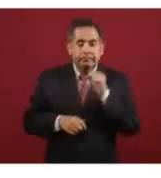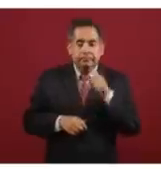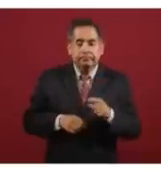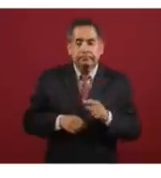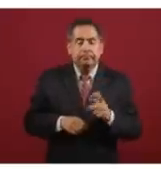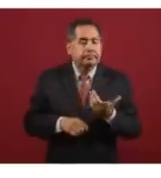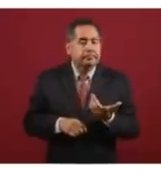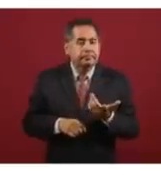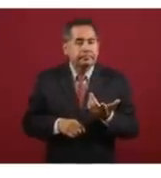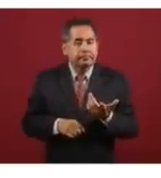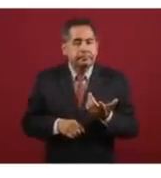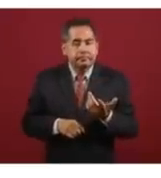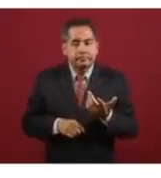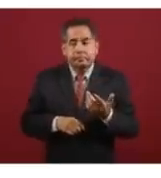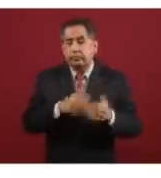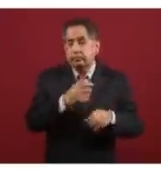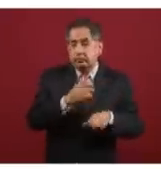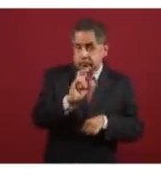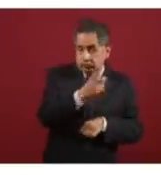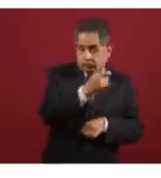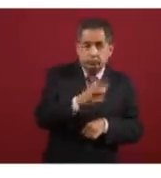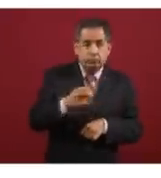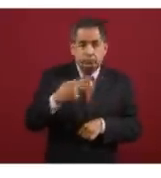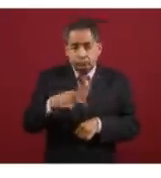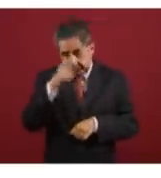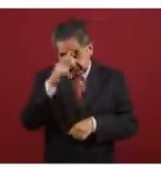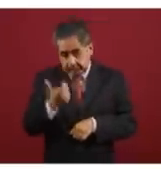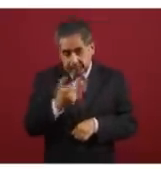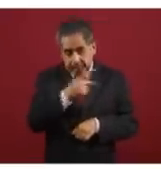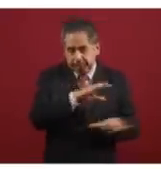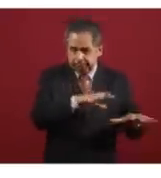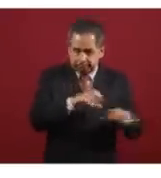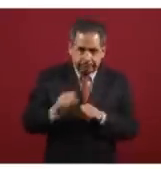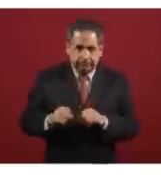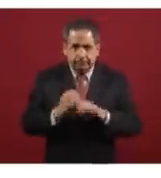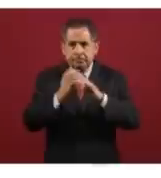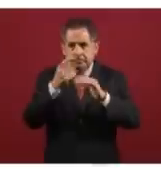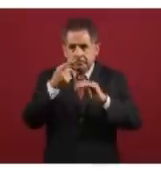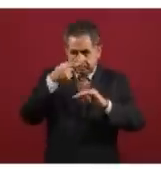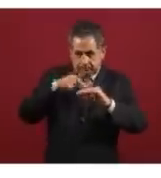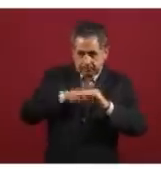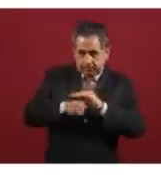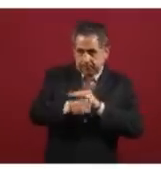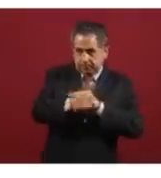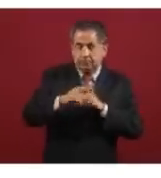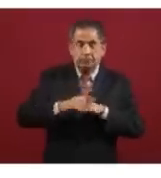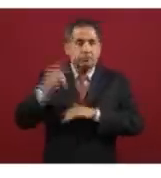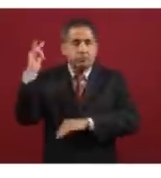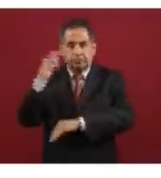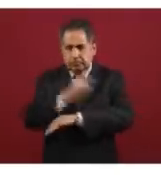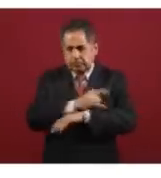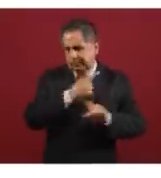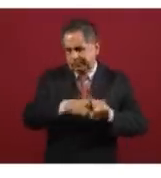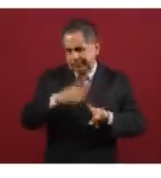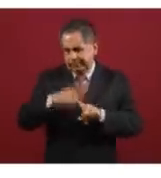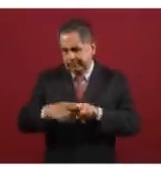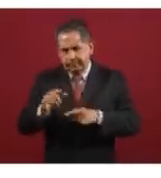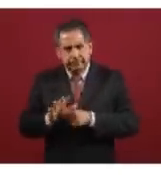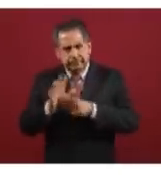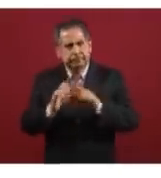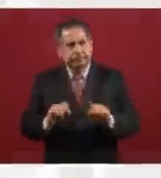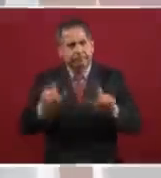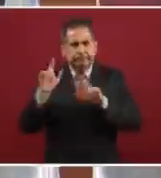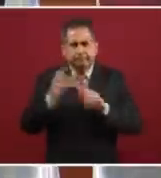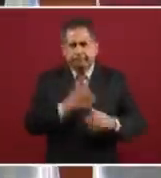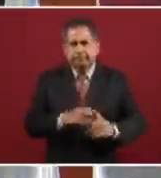moneda americana como moneda nacional, los túneles, las pistas de aterrizaje, etcétera. La que sigue, por